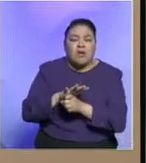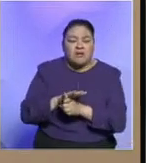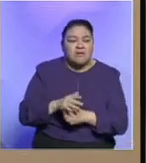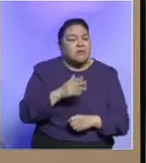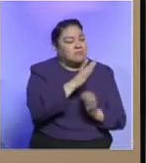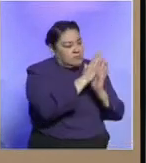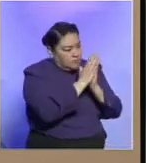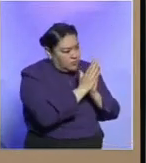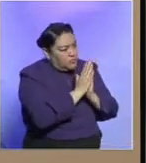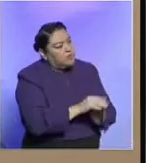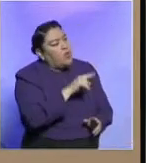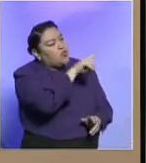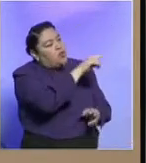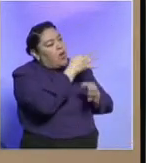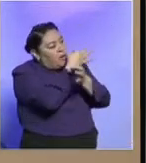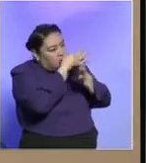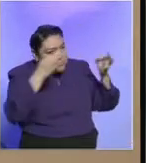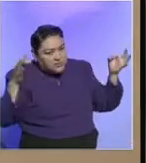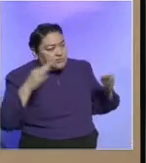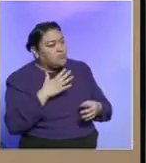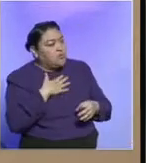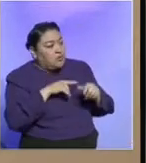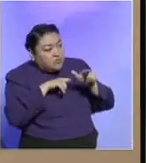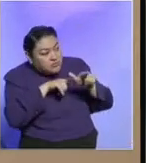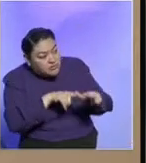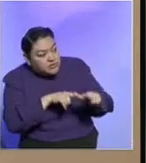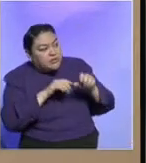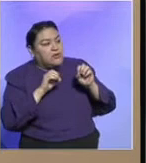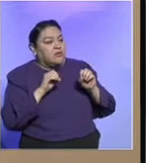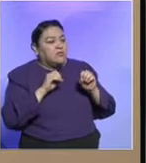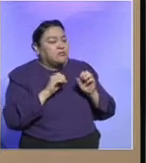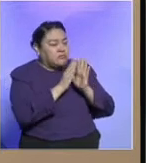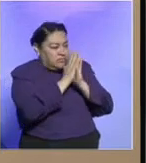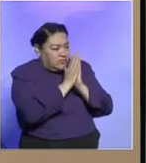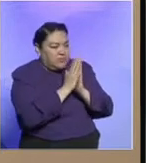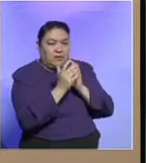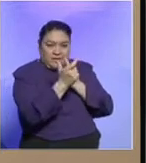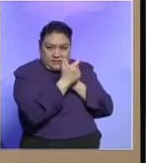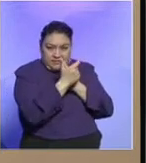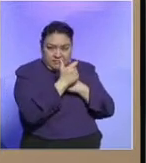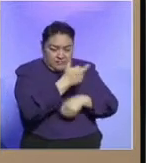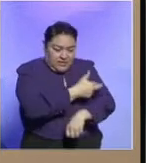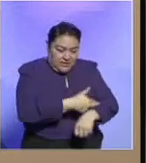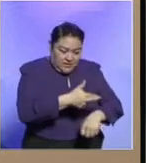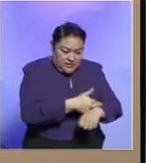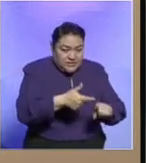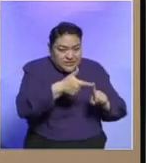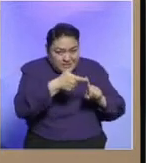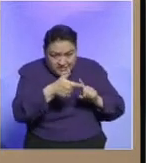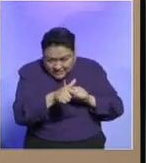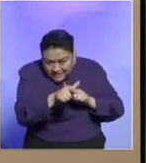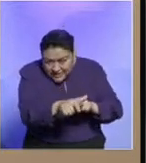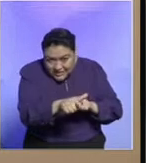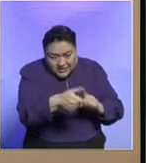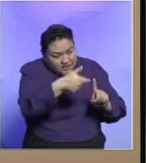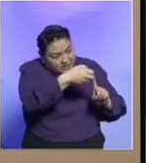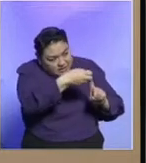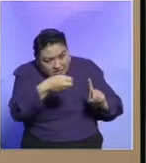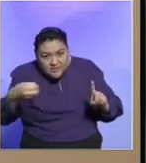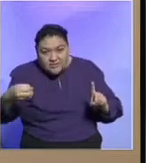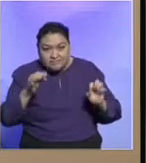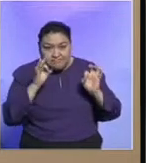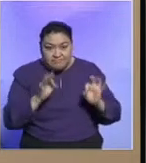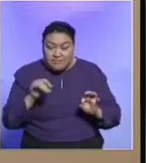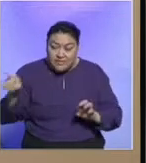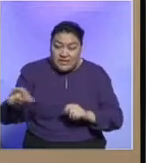se emita un pronunciamiento de protección provisional con la finalidad de que pueda